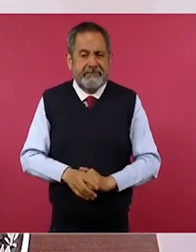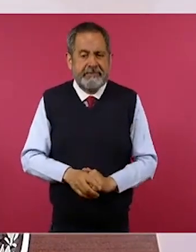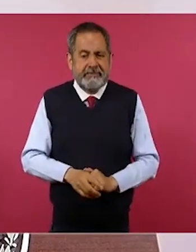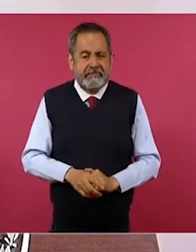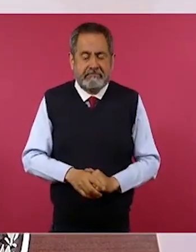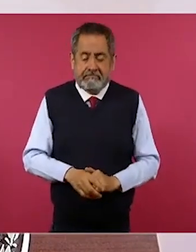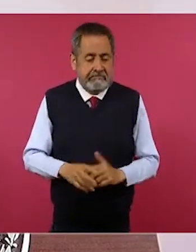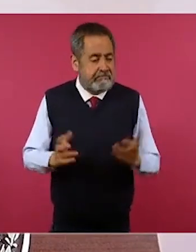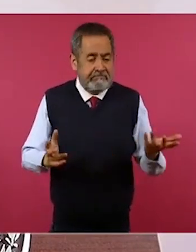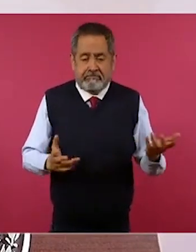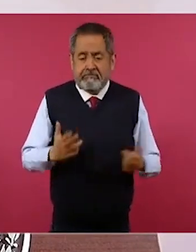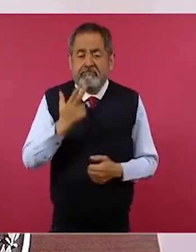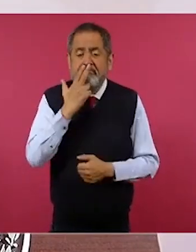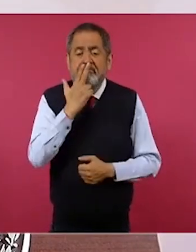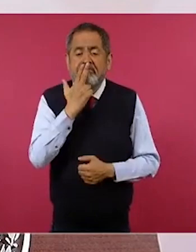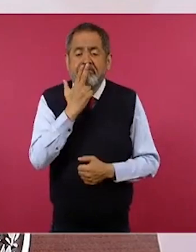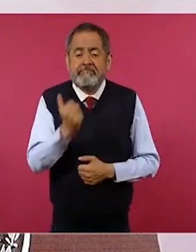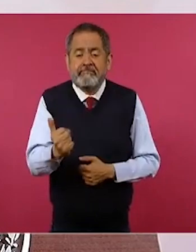no les funcionó.